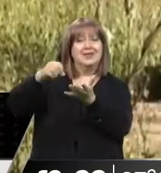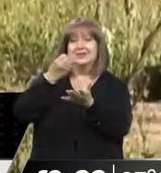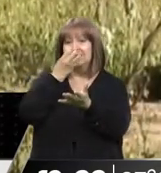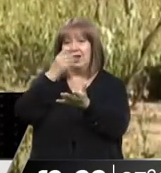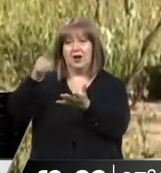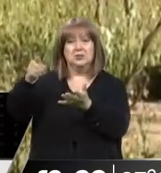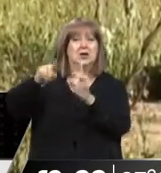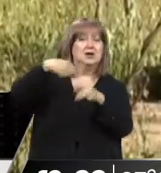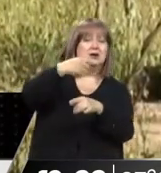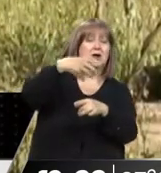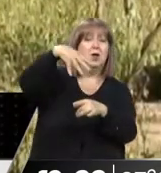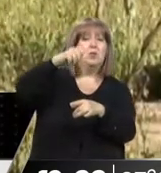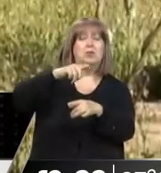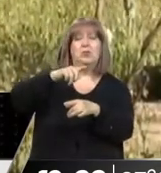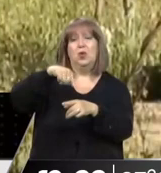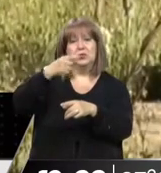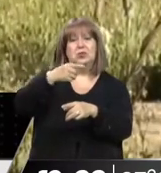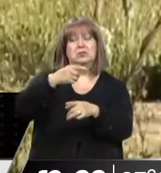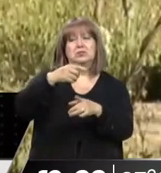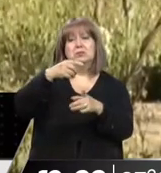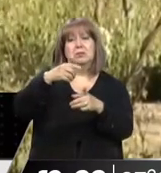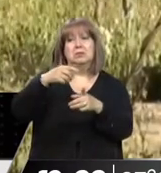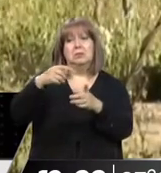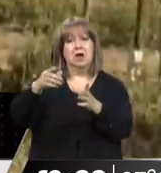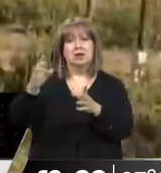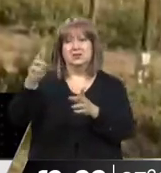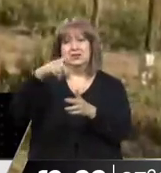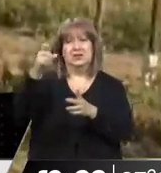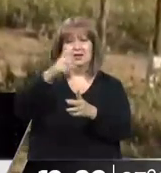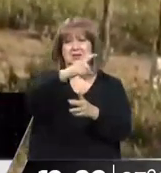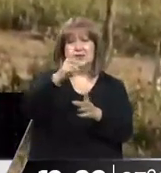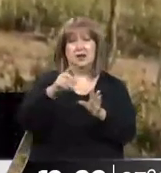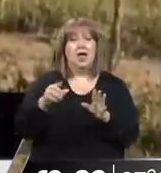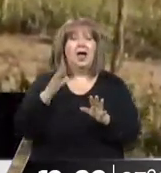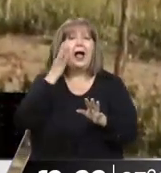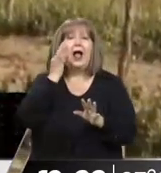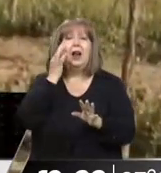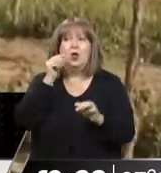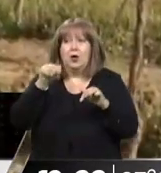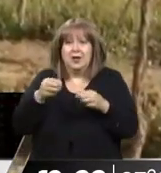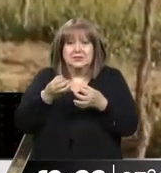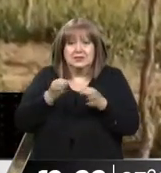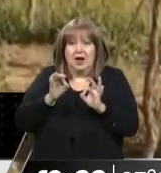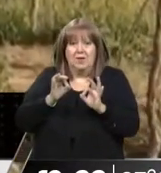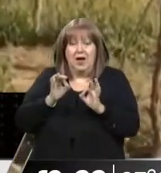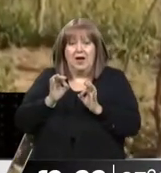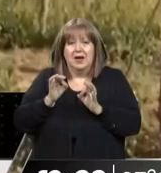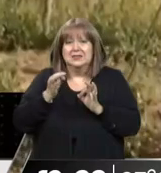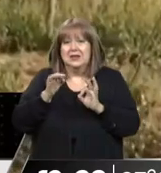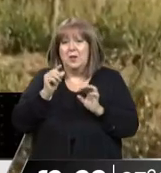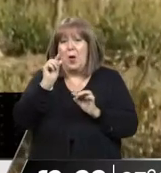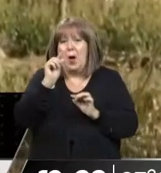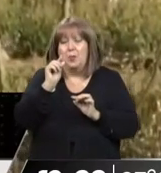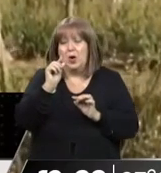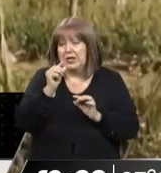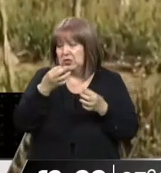son las que más daño tienen, el 100%. Como se puede ver, acá ha quedado un poco en las orillas, que había un poco de humedad